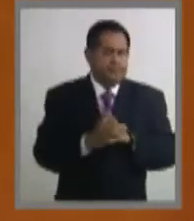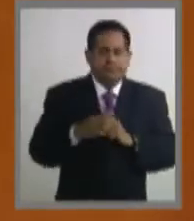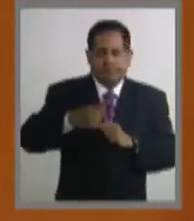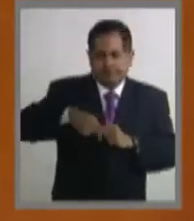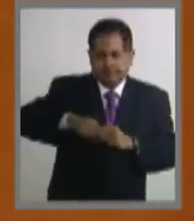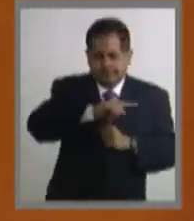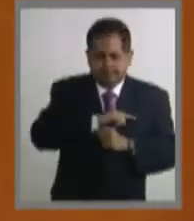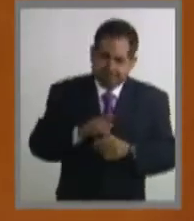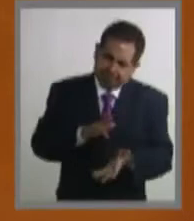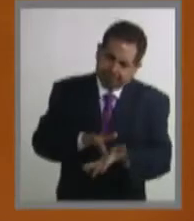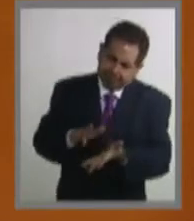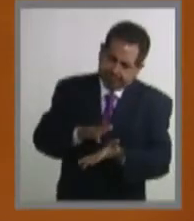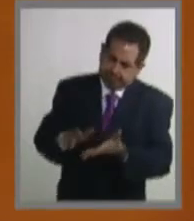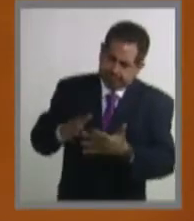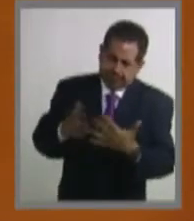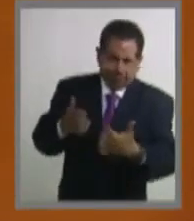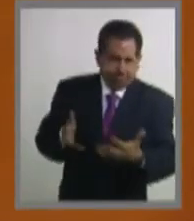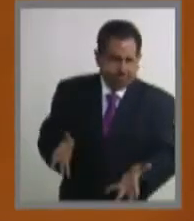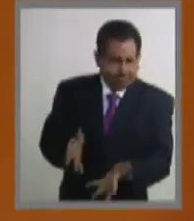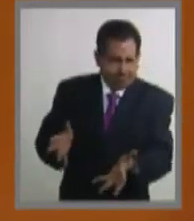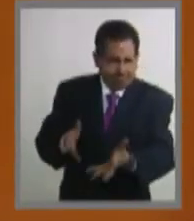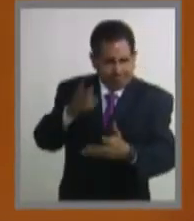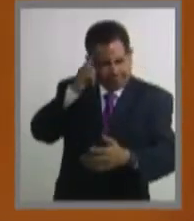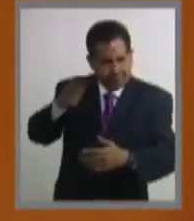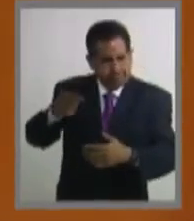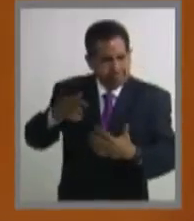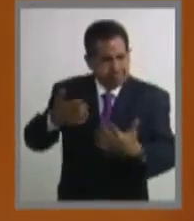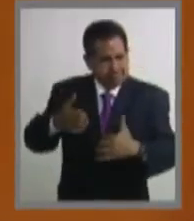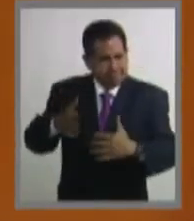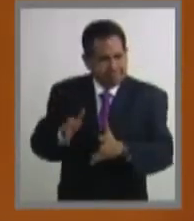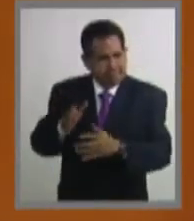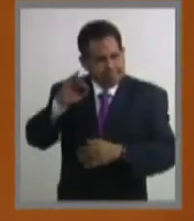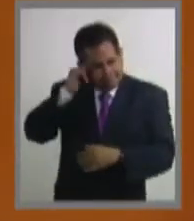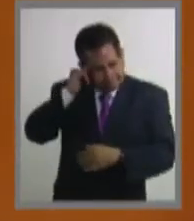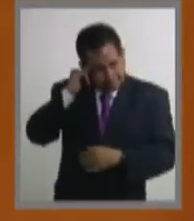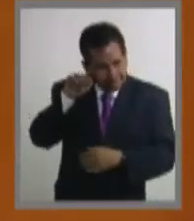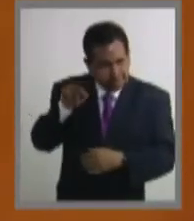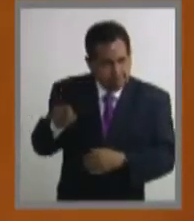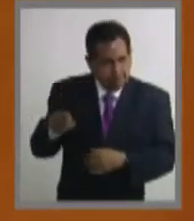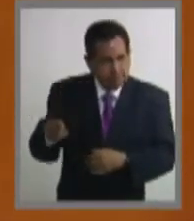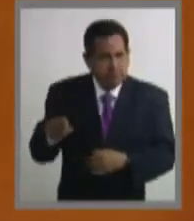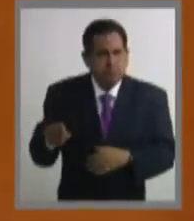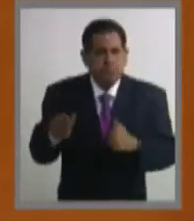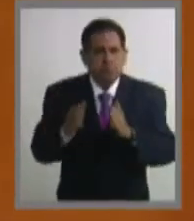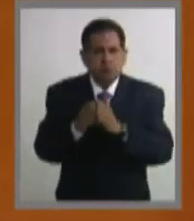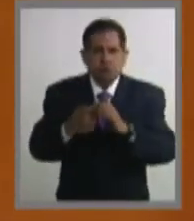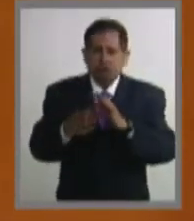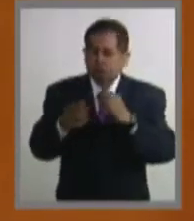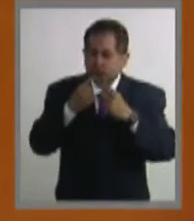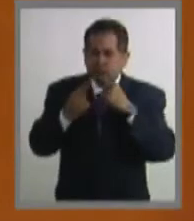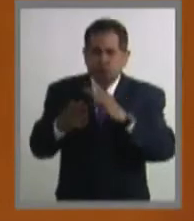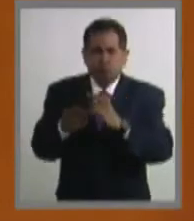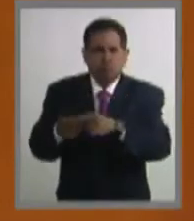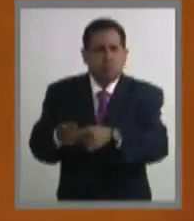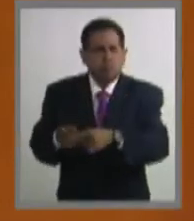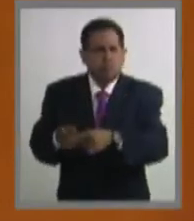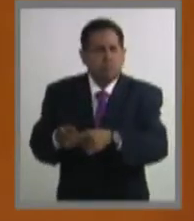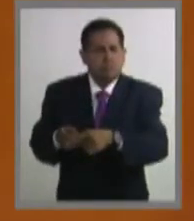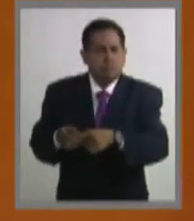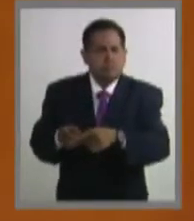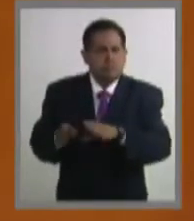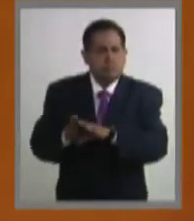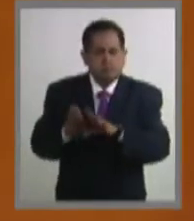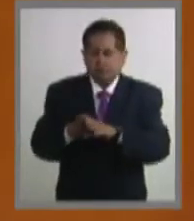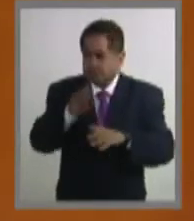de Impulso a la Actividad Microempresaria o Microindustrial, junto con los artesanos, pero